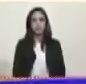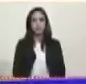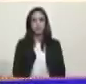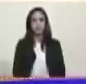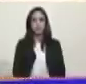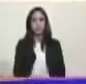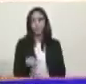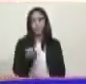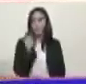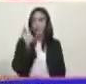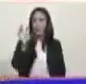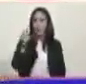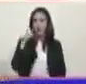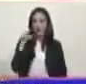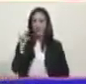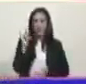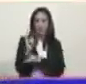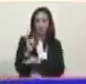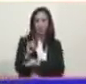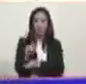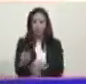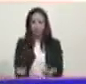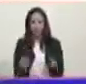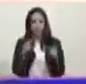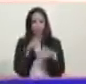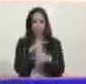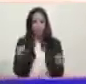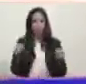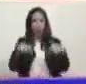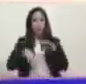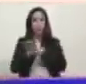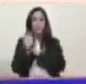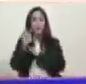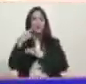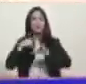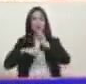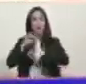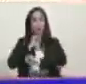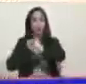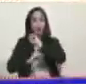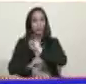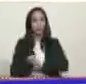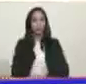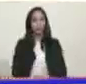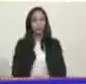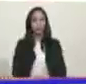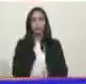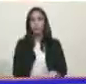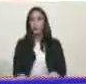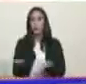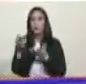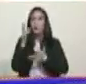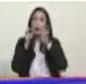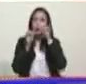La patria no se vende, la patria se defiende. Vamos a escuchar al ministro Hipólito Abreu, por